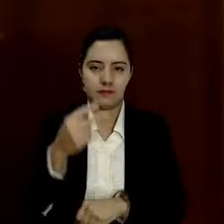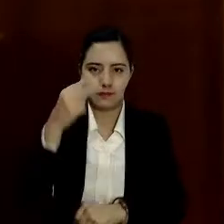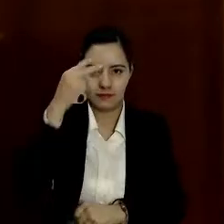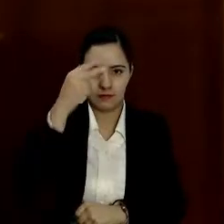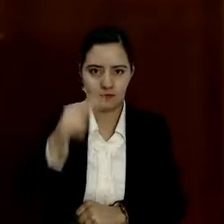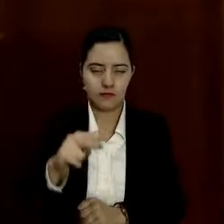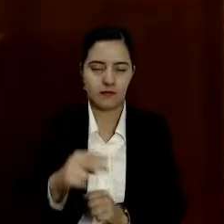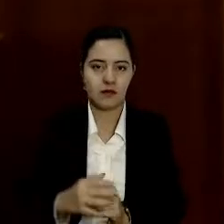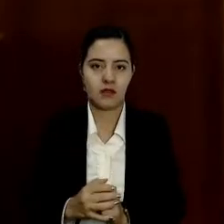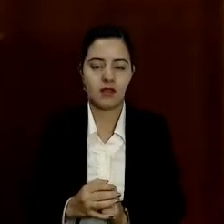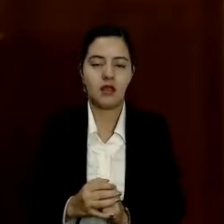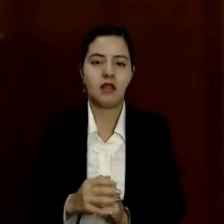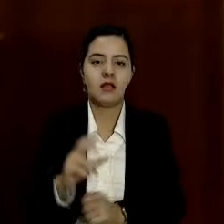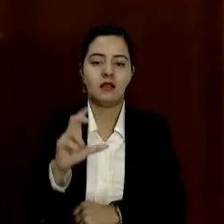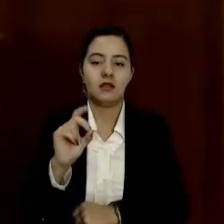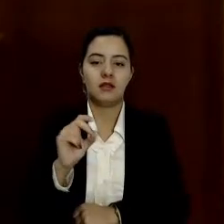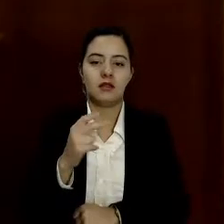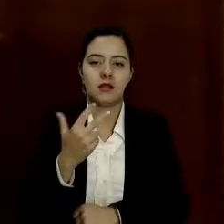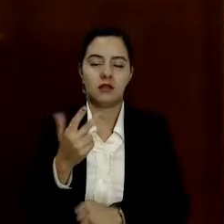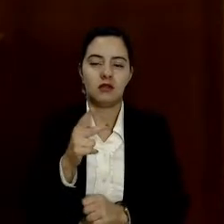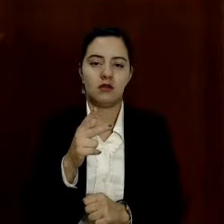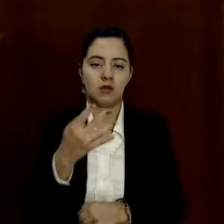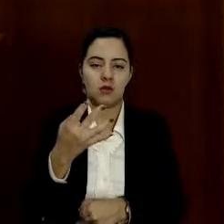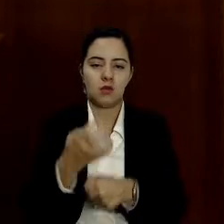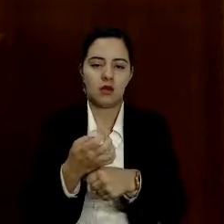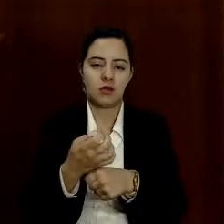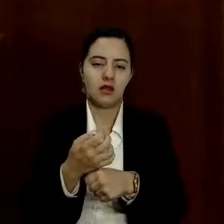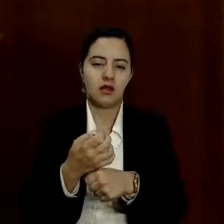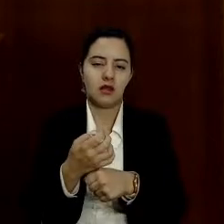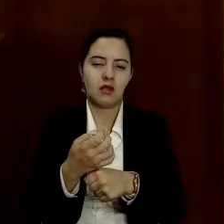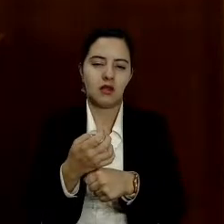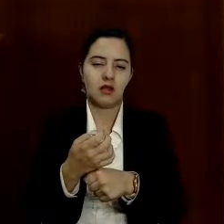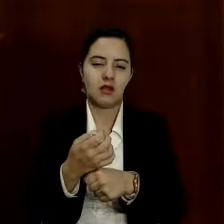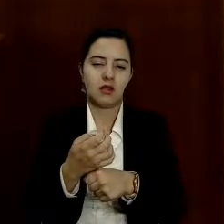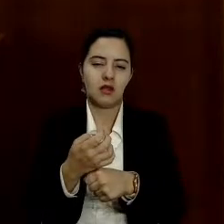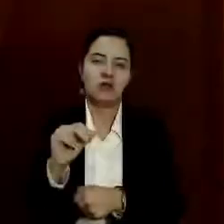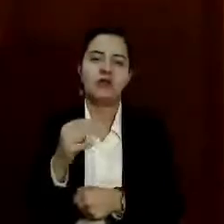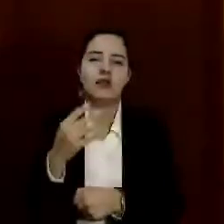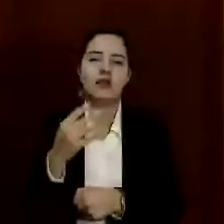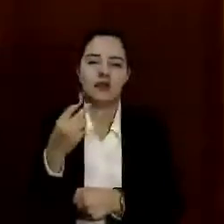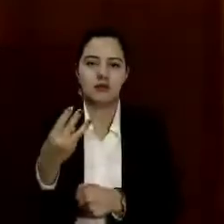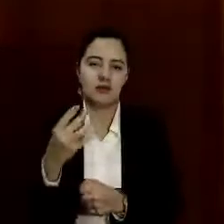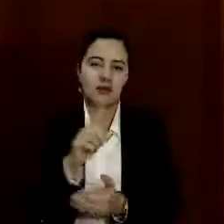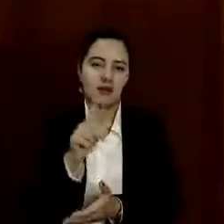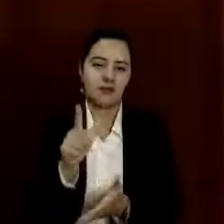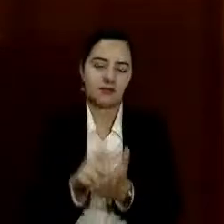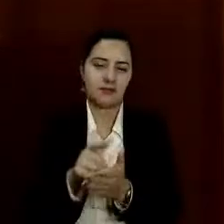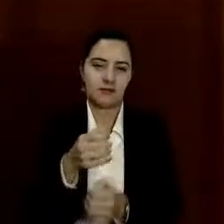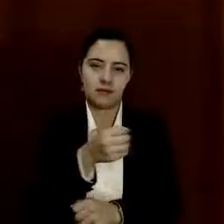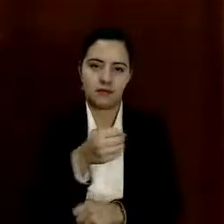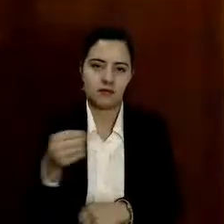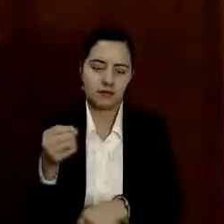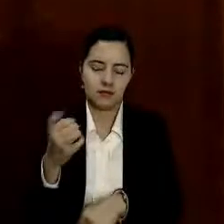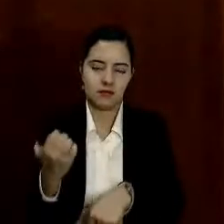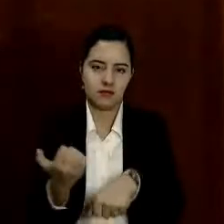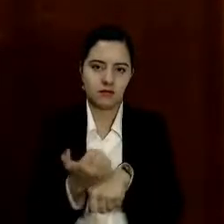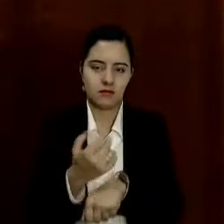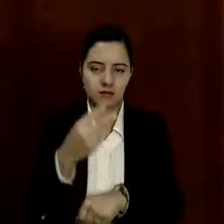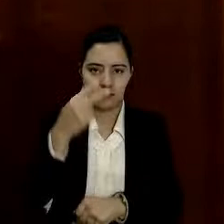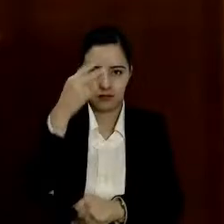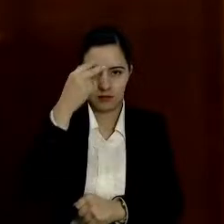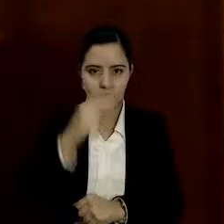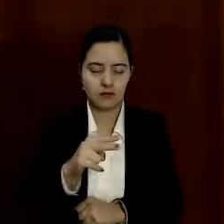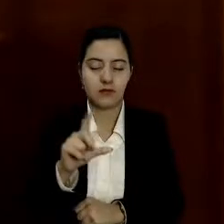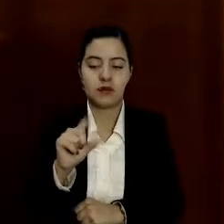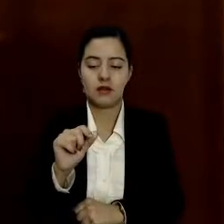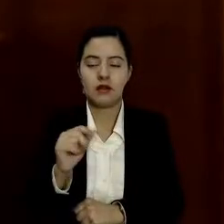México, 38 cuarta y 83 de la Ley Orgánica del Poder Legislativo del Estado Libre y Soberano de México y 74